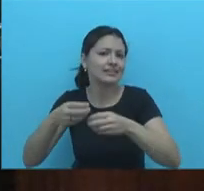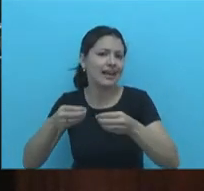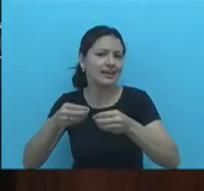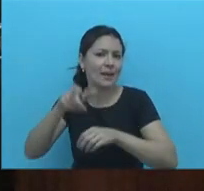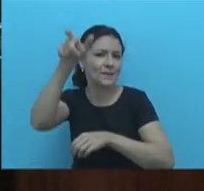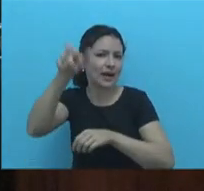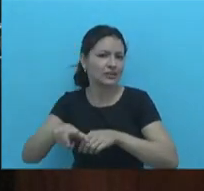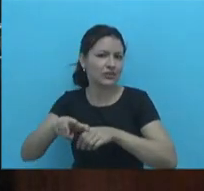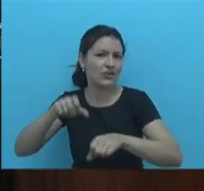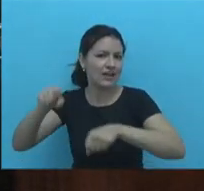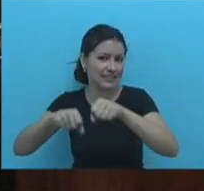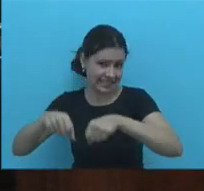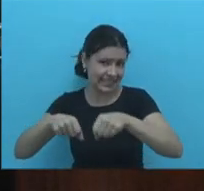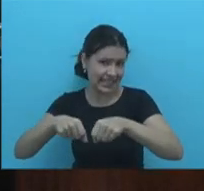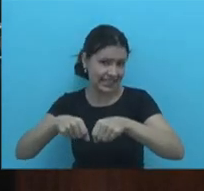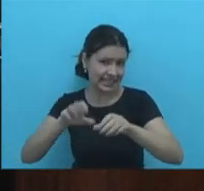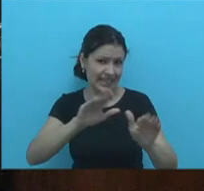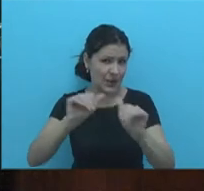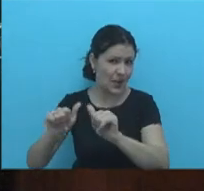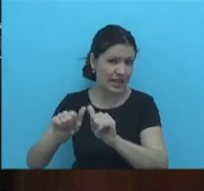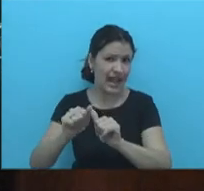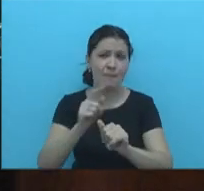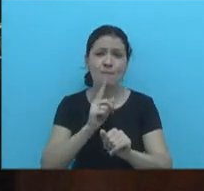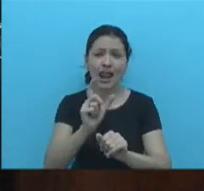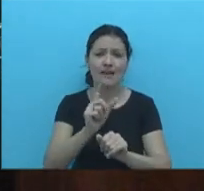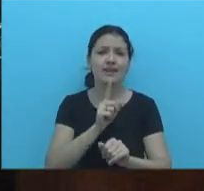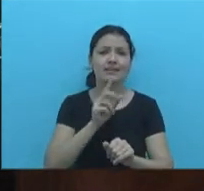siendo tracción a sangre.